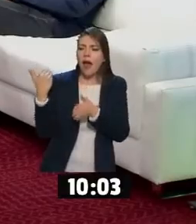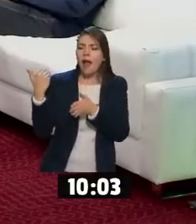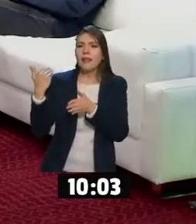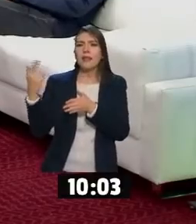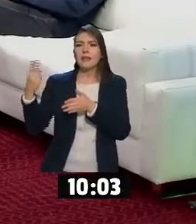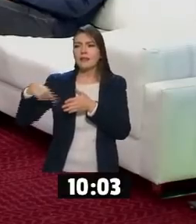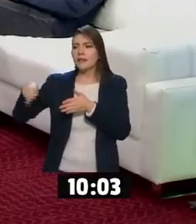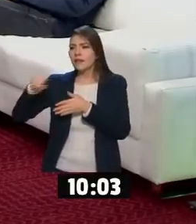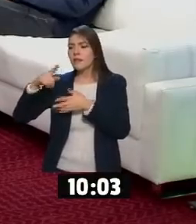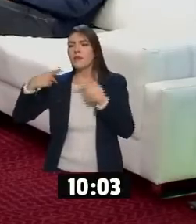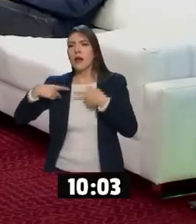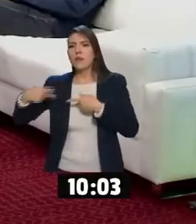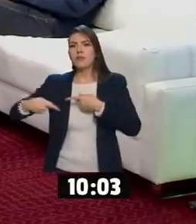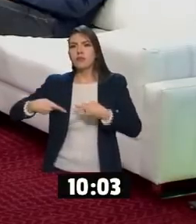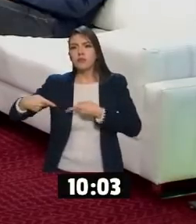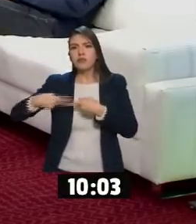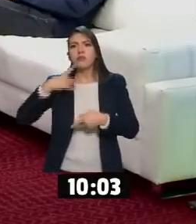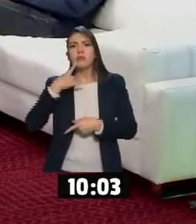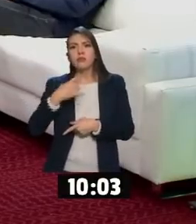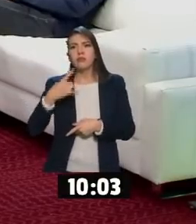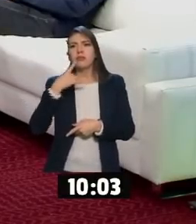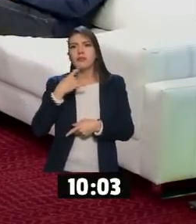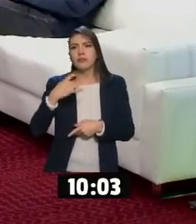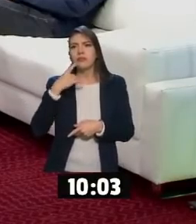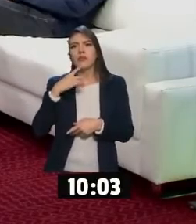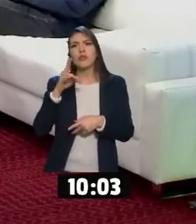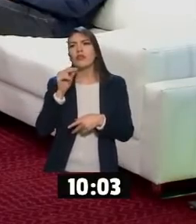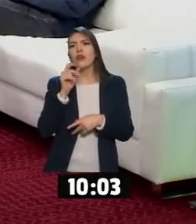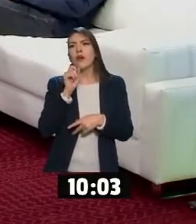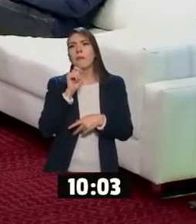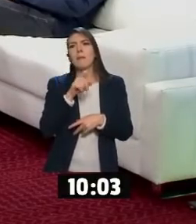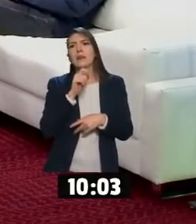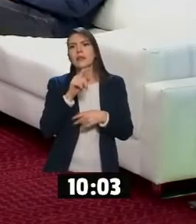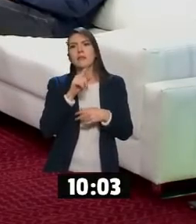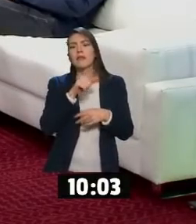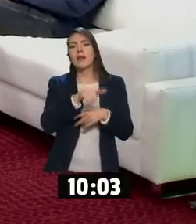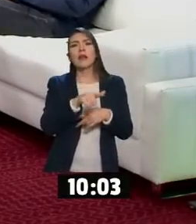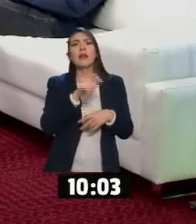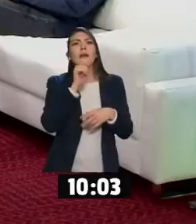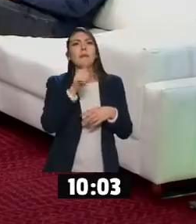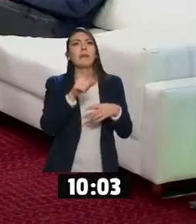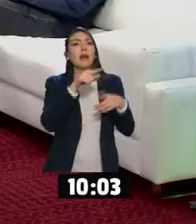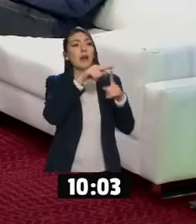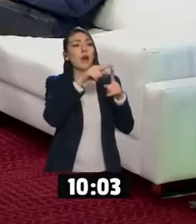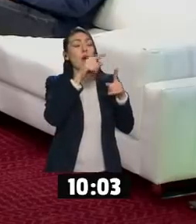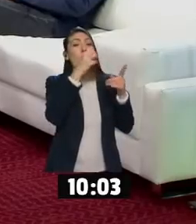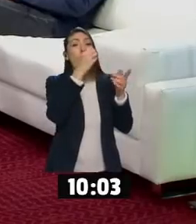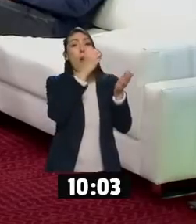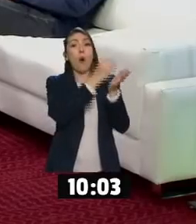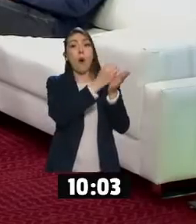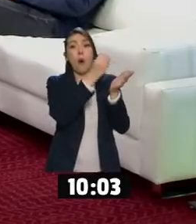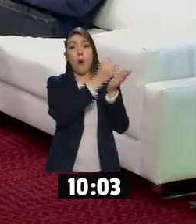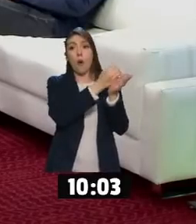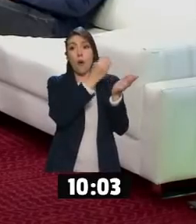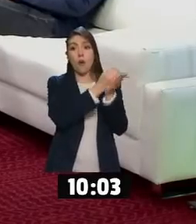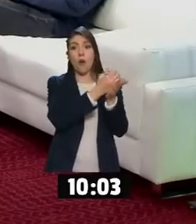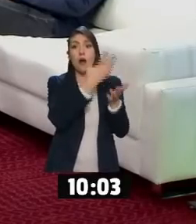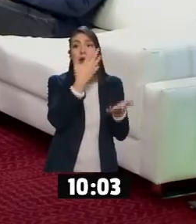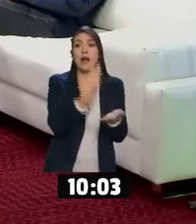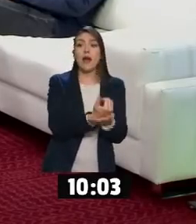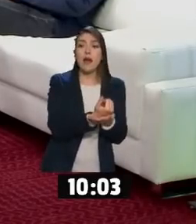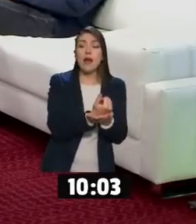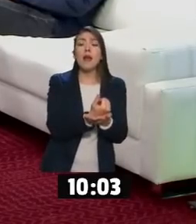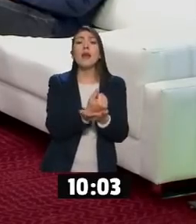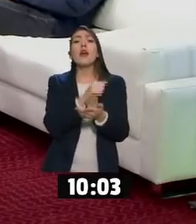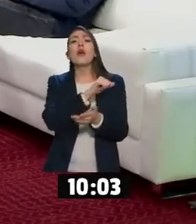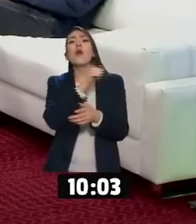no es lo mismo un país llegar al oro que alguien llegar al cuarto lugar o al quinto con todo el camino que tuvo que recorrer. Un ejemplo. Y